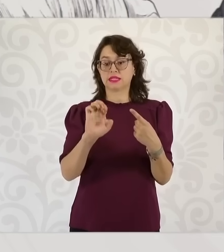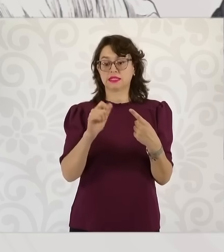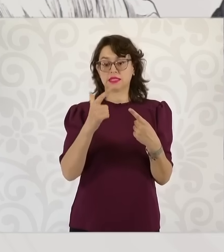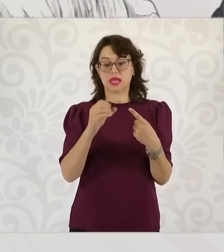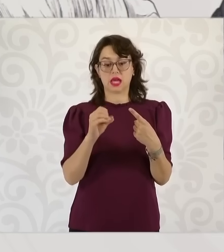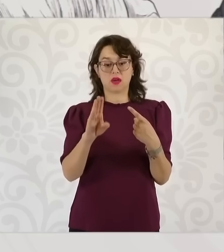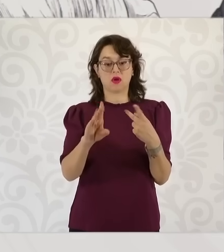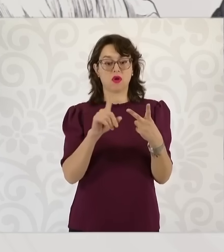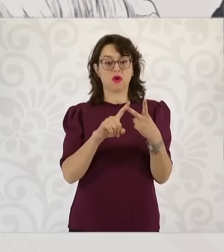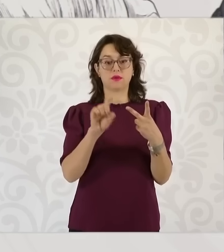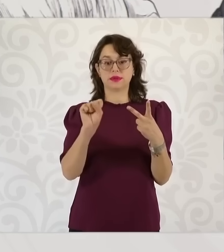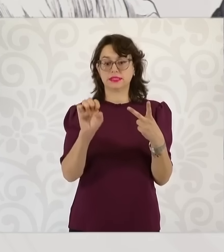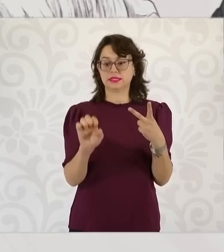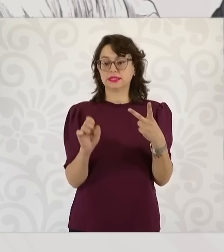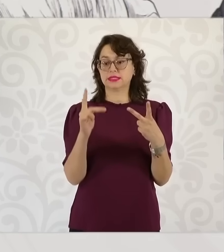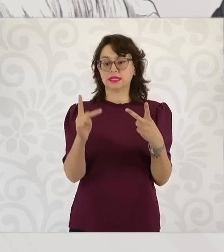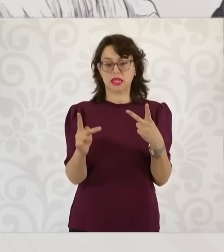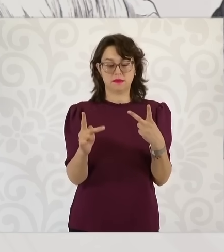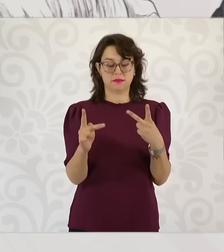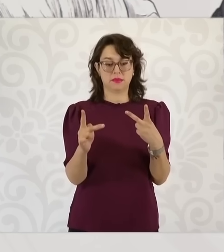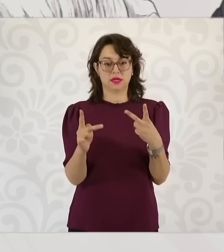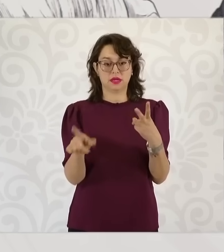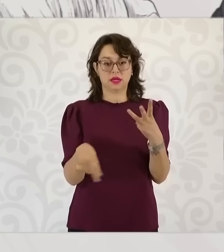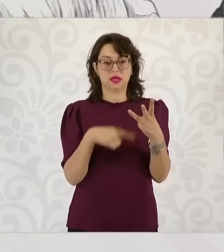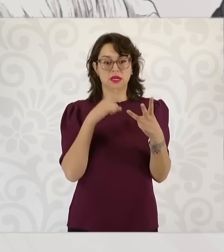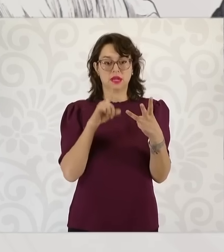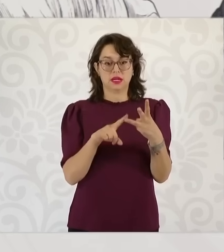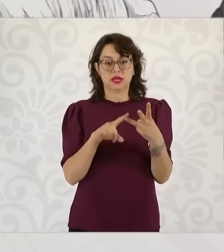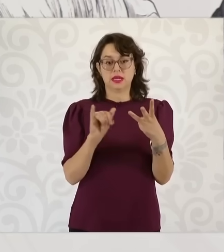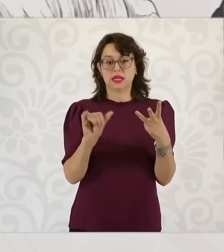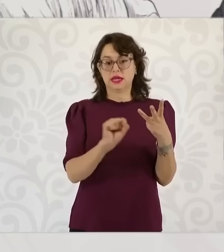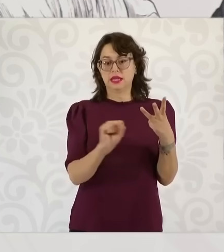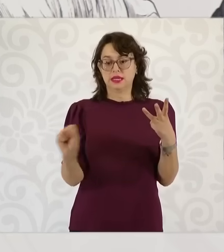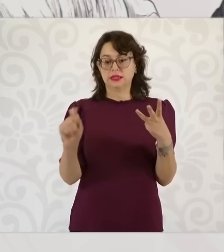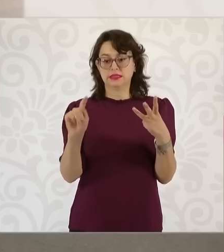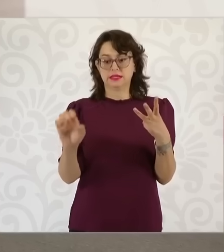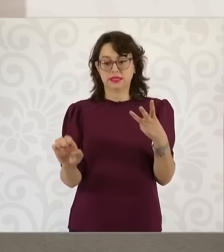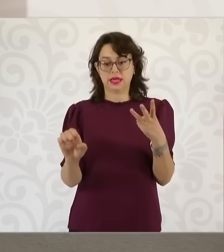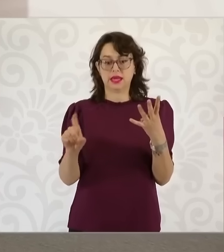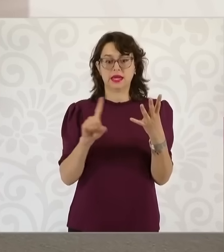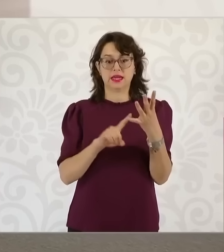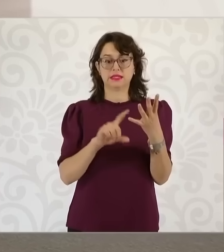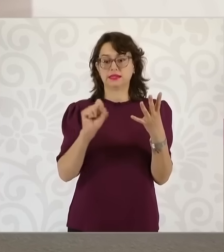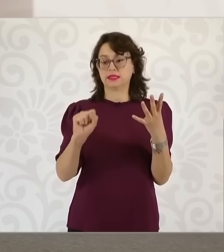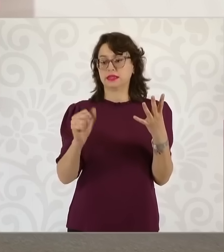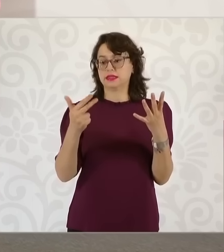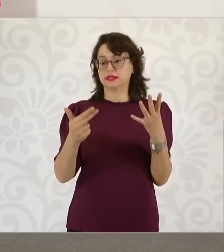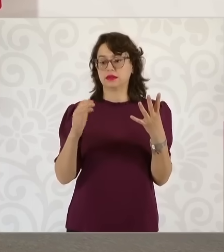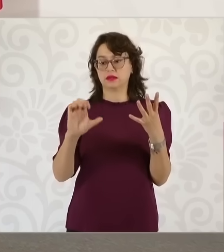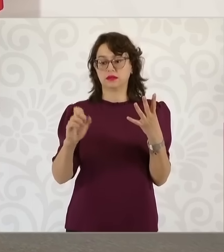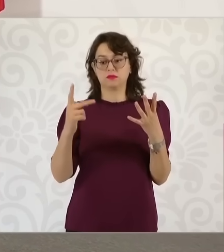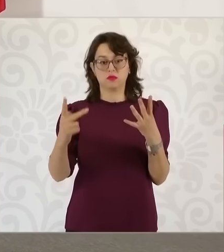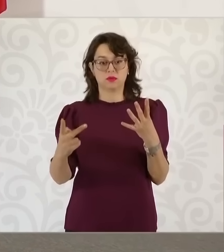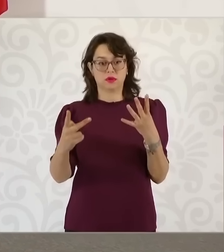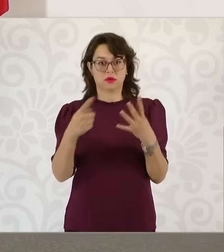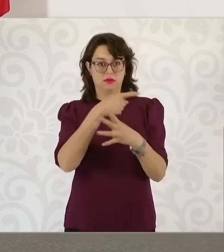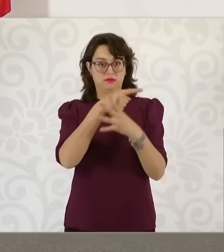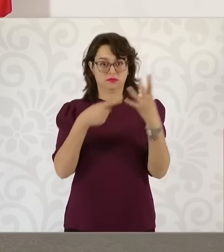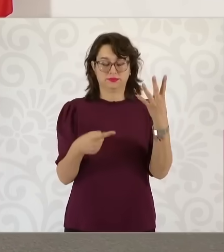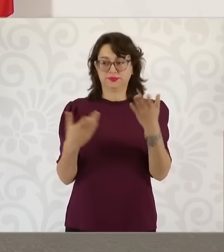Gobernación, el secretario de Educación Pública, el director del ISSSTE, la Secretaría de Hacienda, para